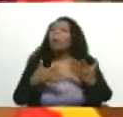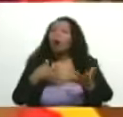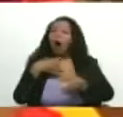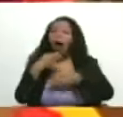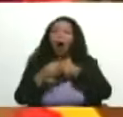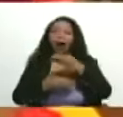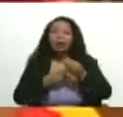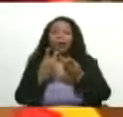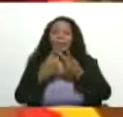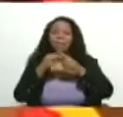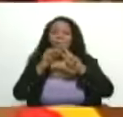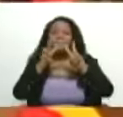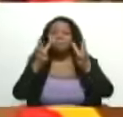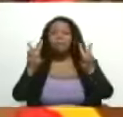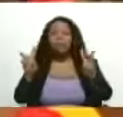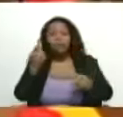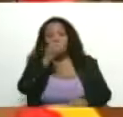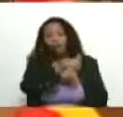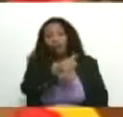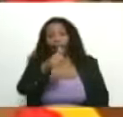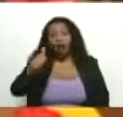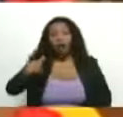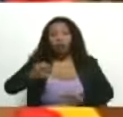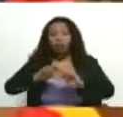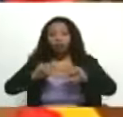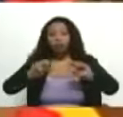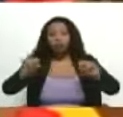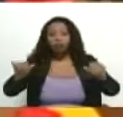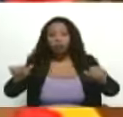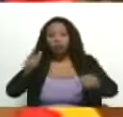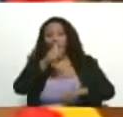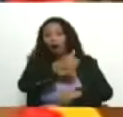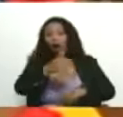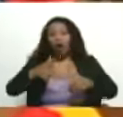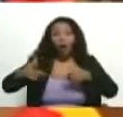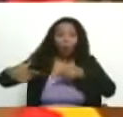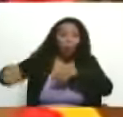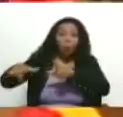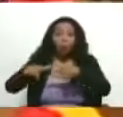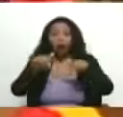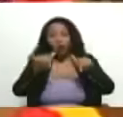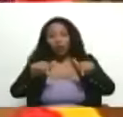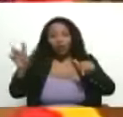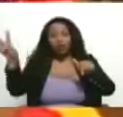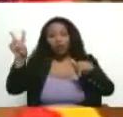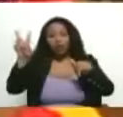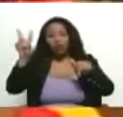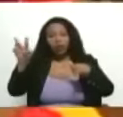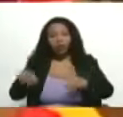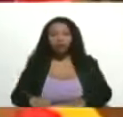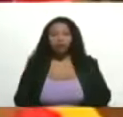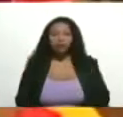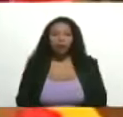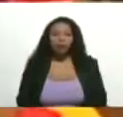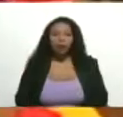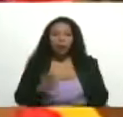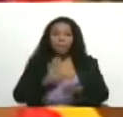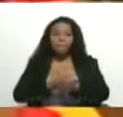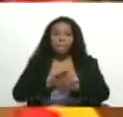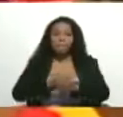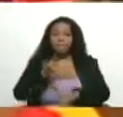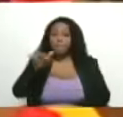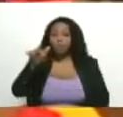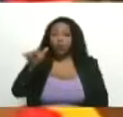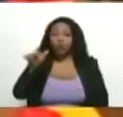garantizar la paz en cada territorio, en cada sector de nuestro país. Por eso la